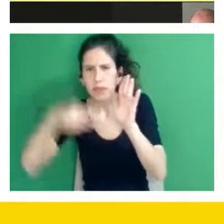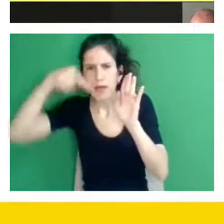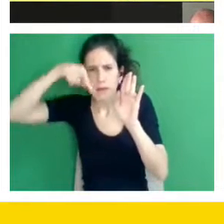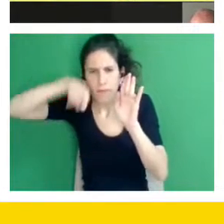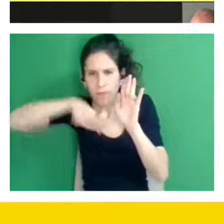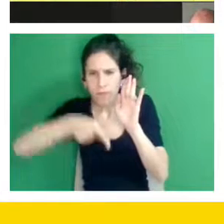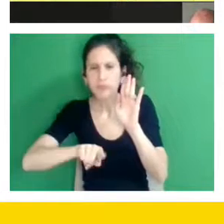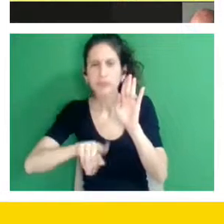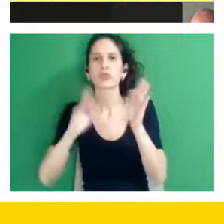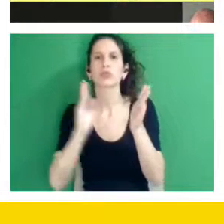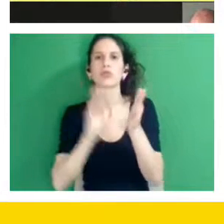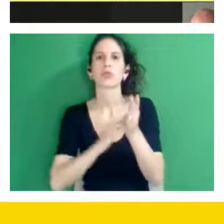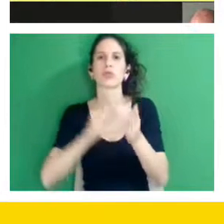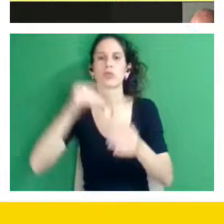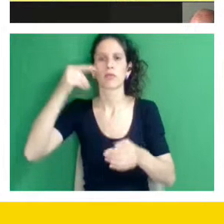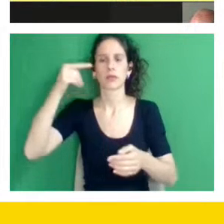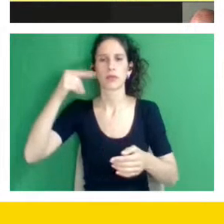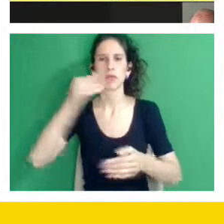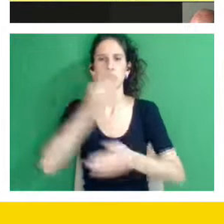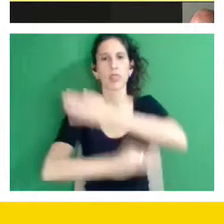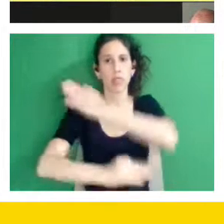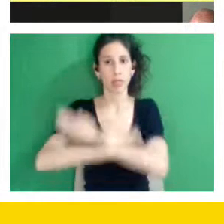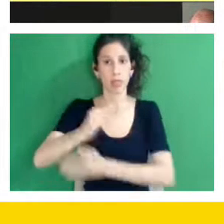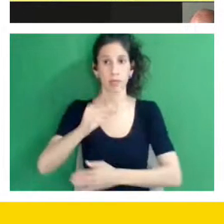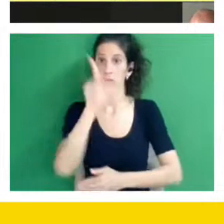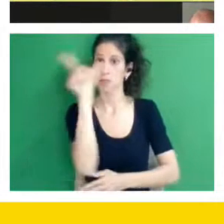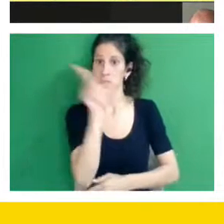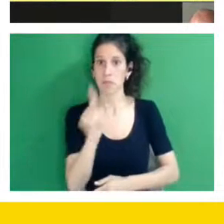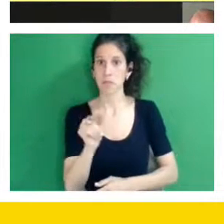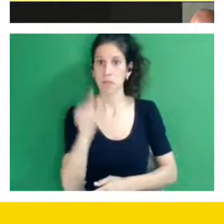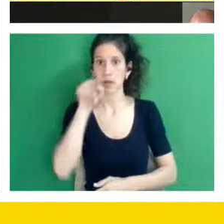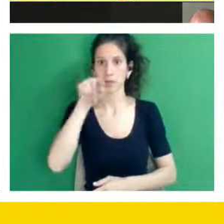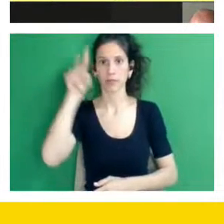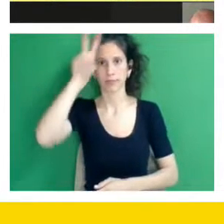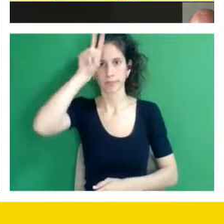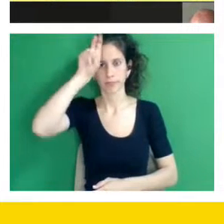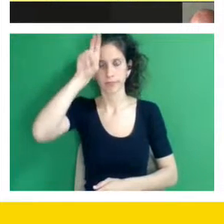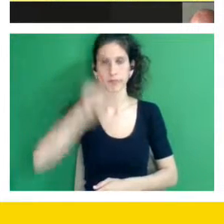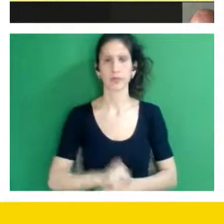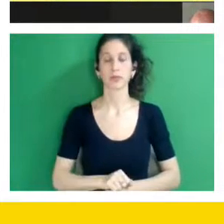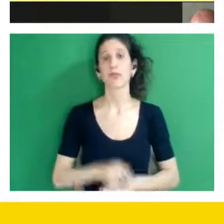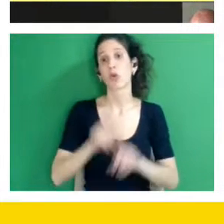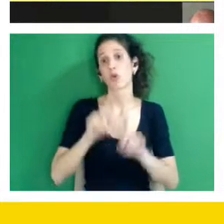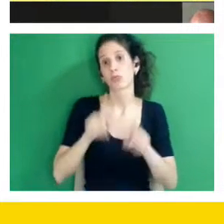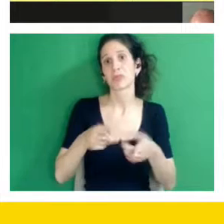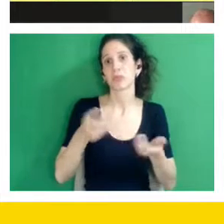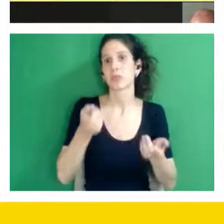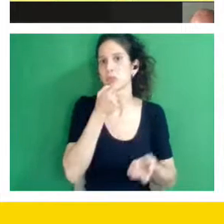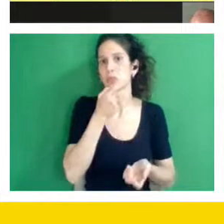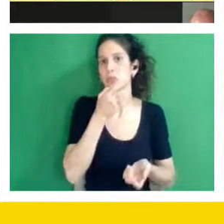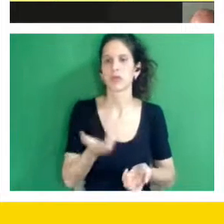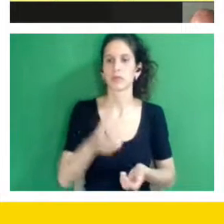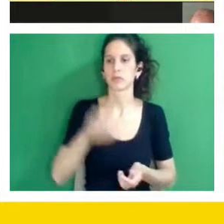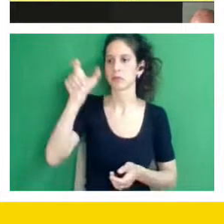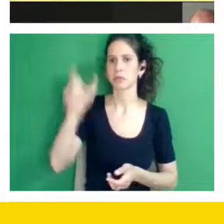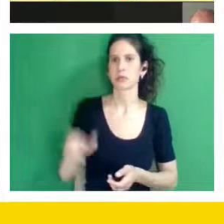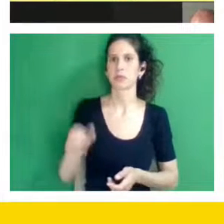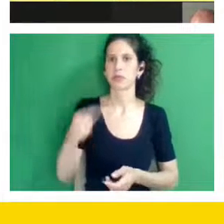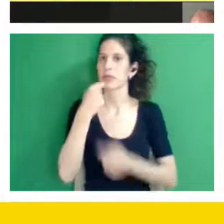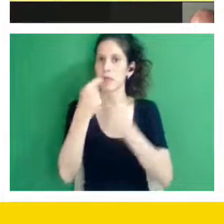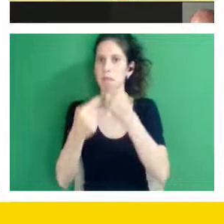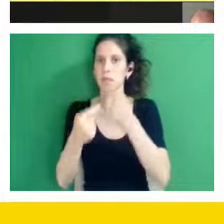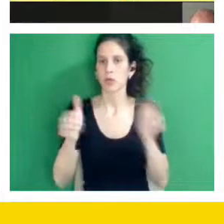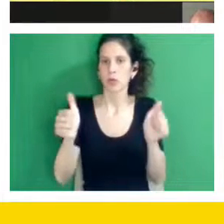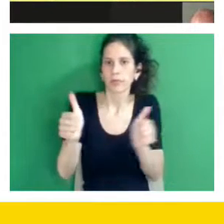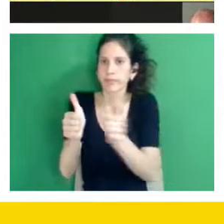con la participación de las oficinas que atienden a las personas con discapacidad en las municipalidades, que pueden